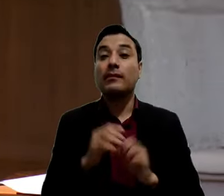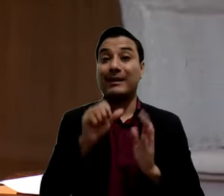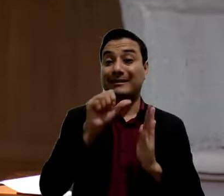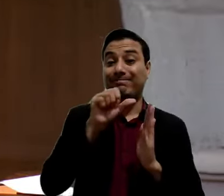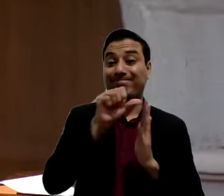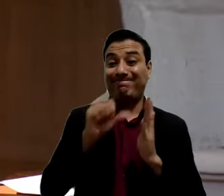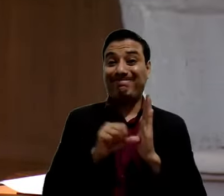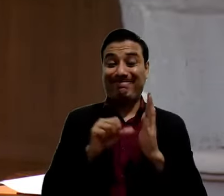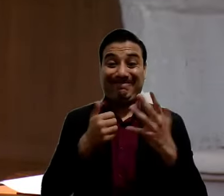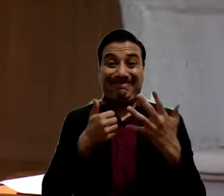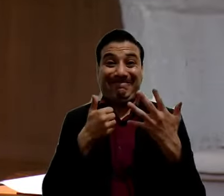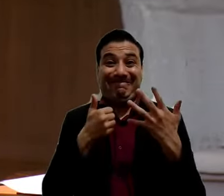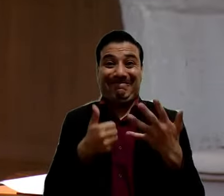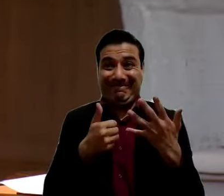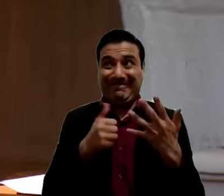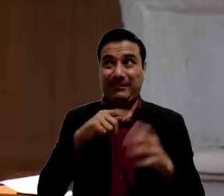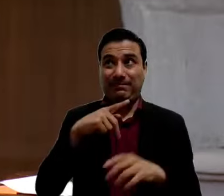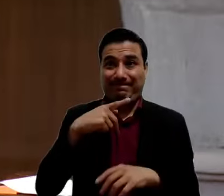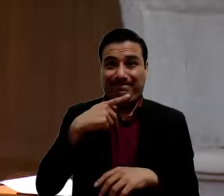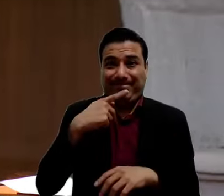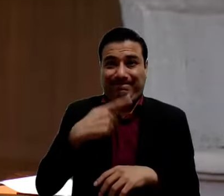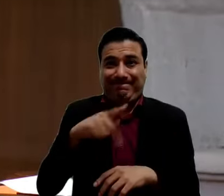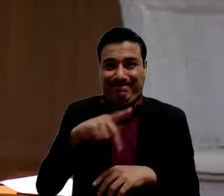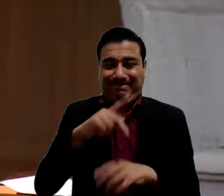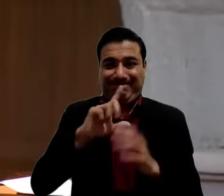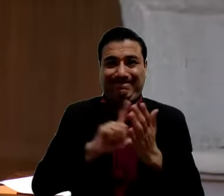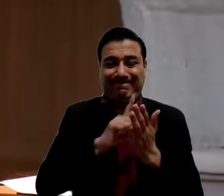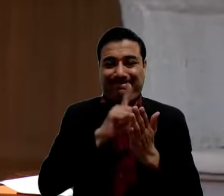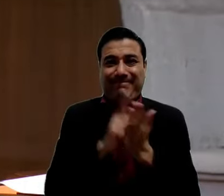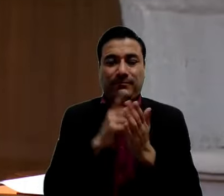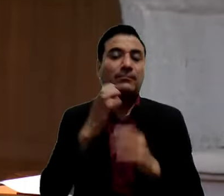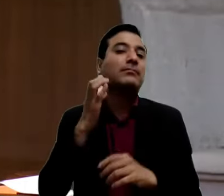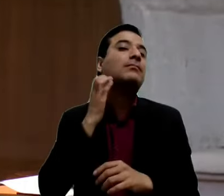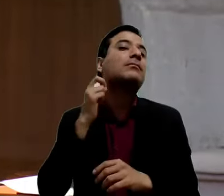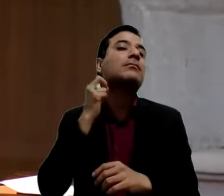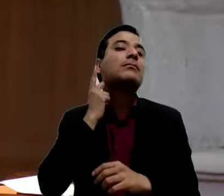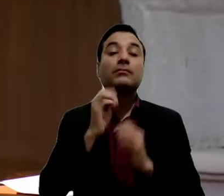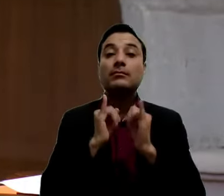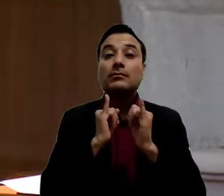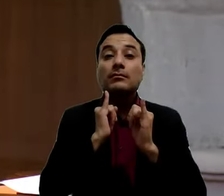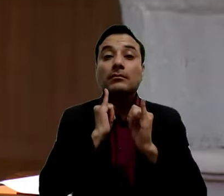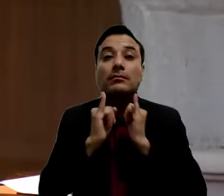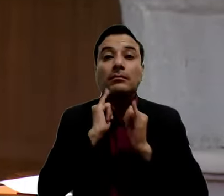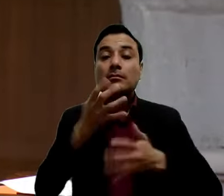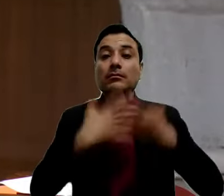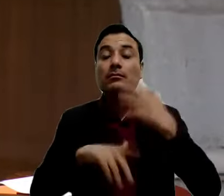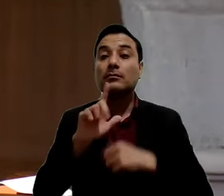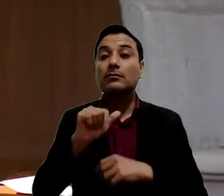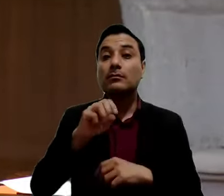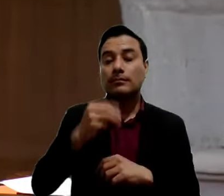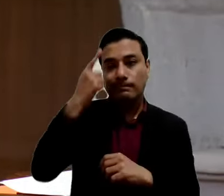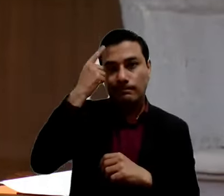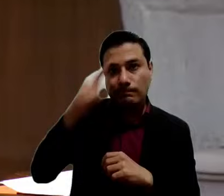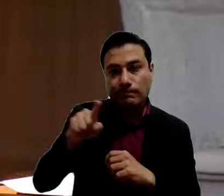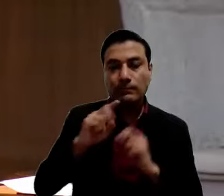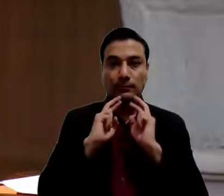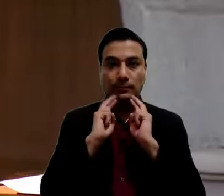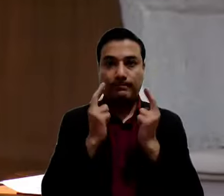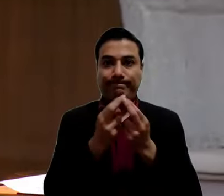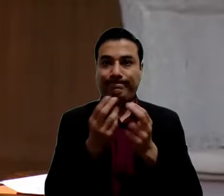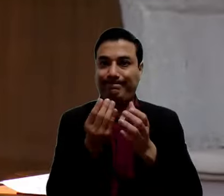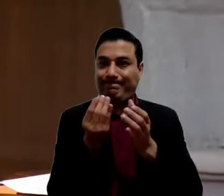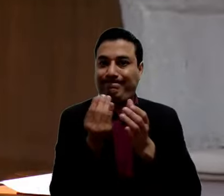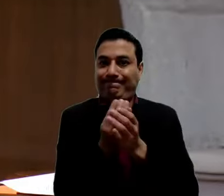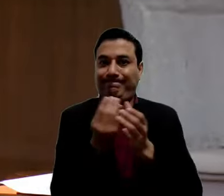6 de la Ley Orgánica del poder legislativo este solo está reservado para la sesión